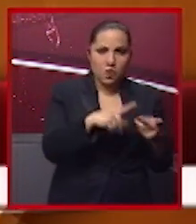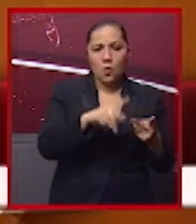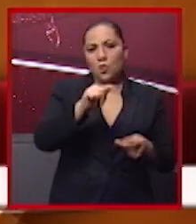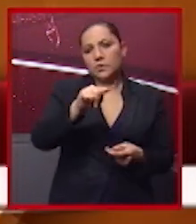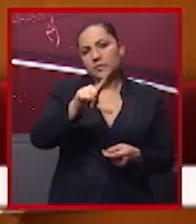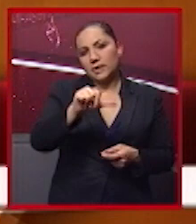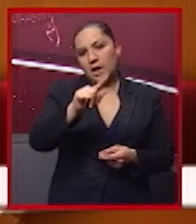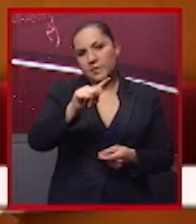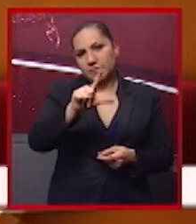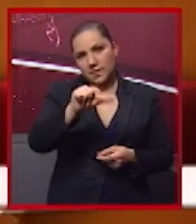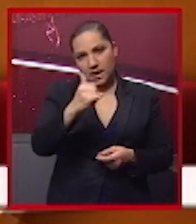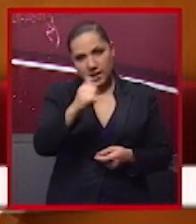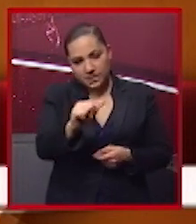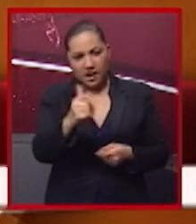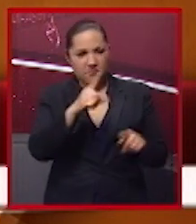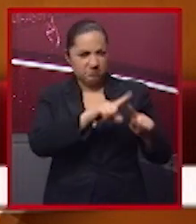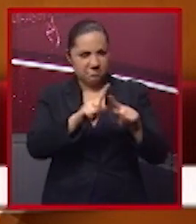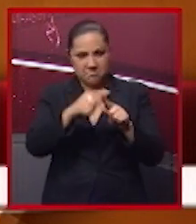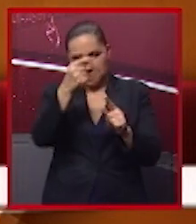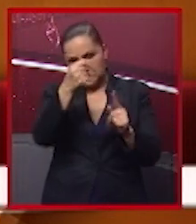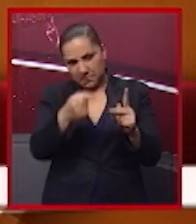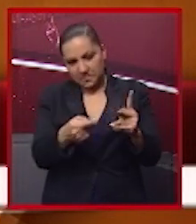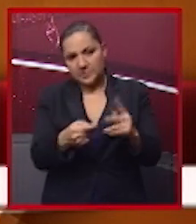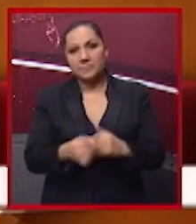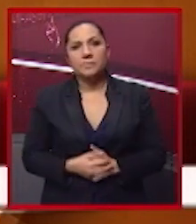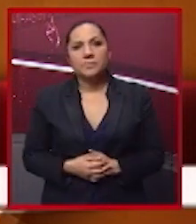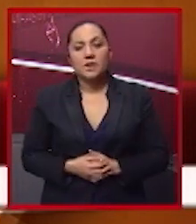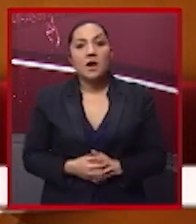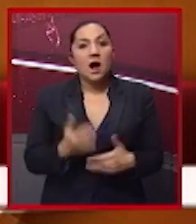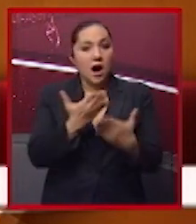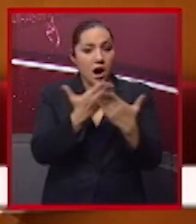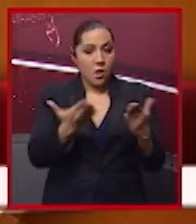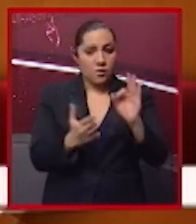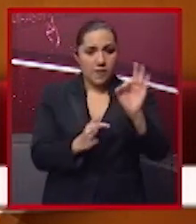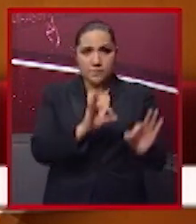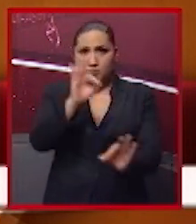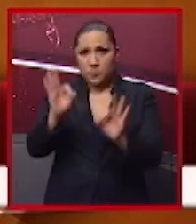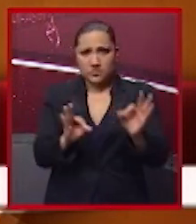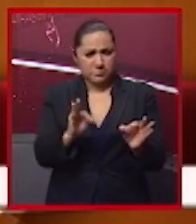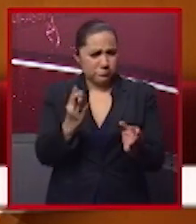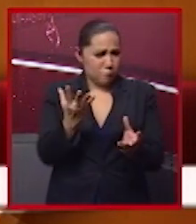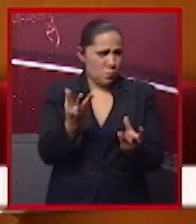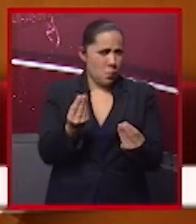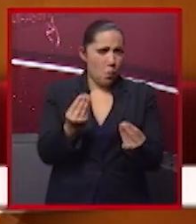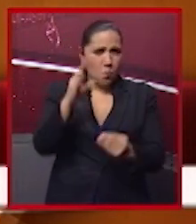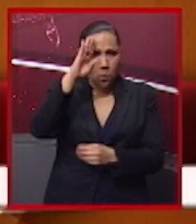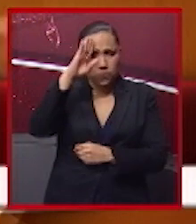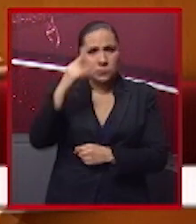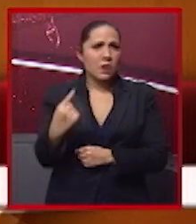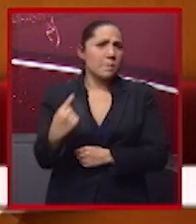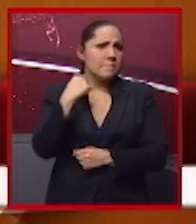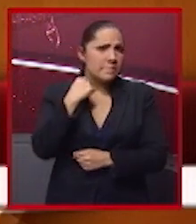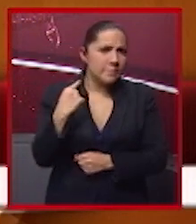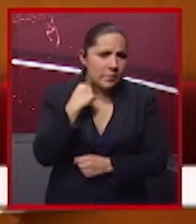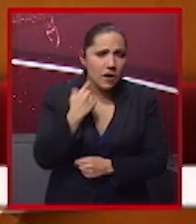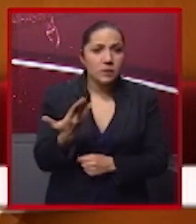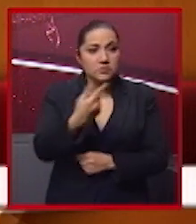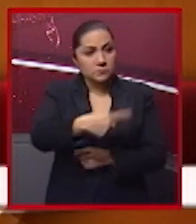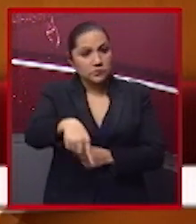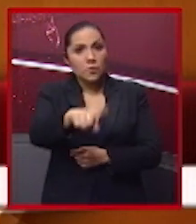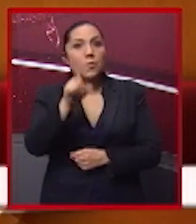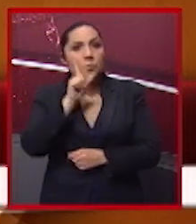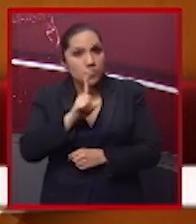La alta tasa de homicidios, de feminicidios, de desaparición forzada